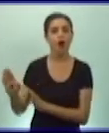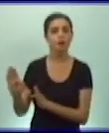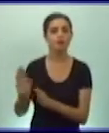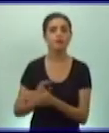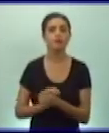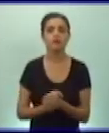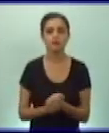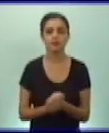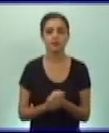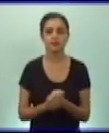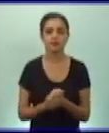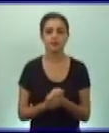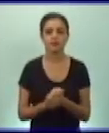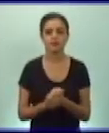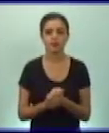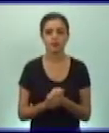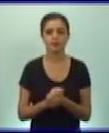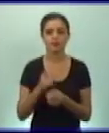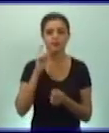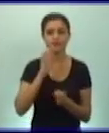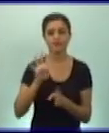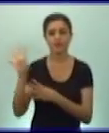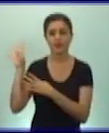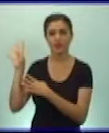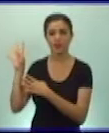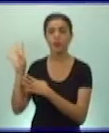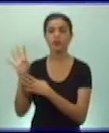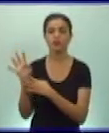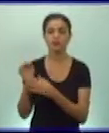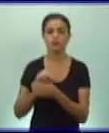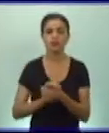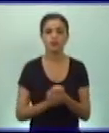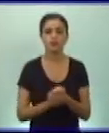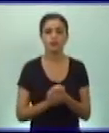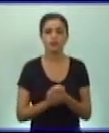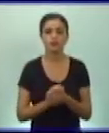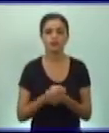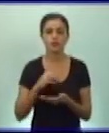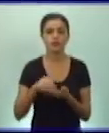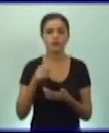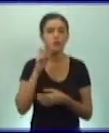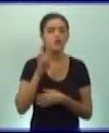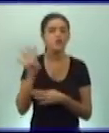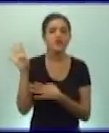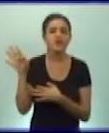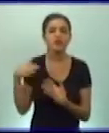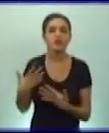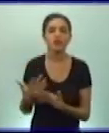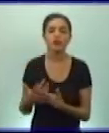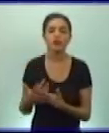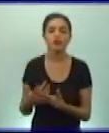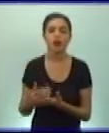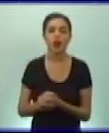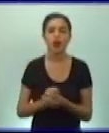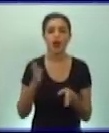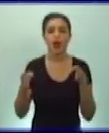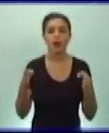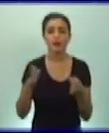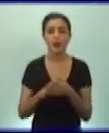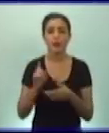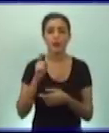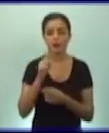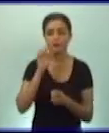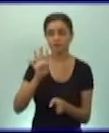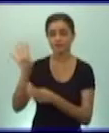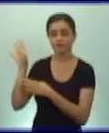observar este gráfico de Cuba y su tasa bruta de mortalidad, donde podemos ver que durante la etapa de